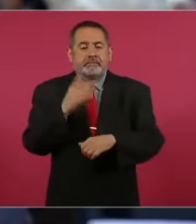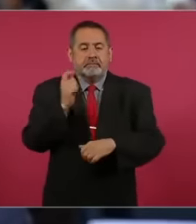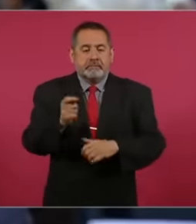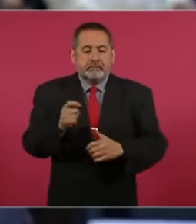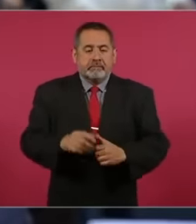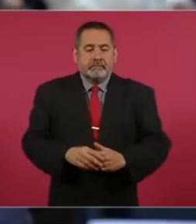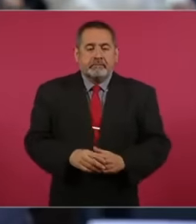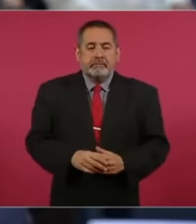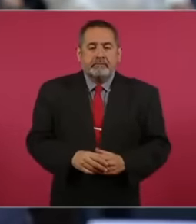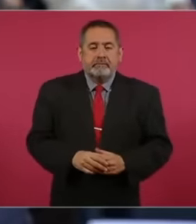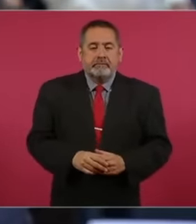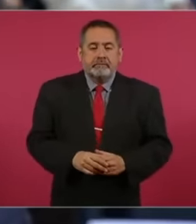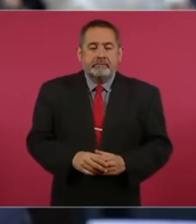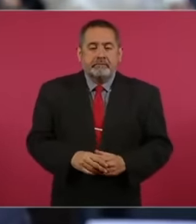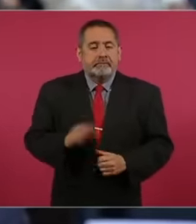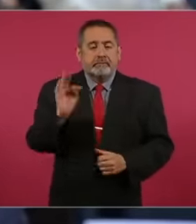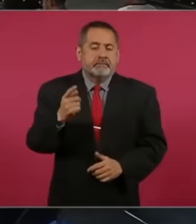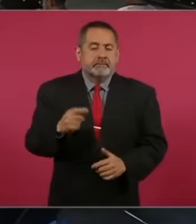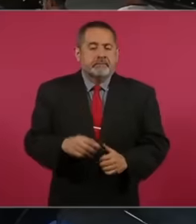Solo